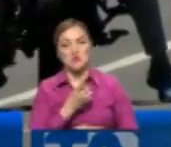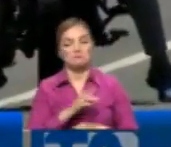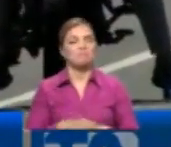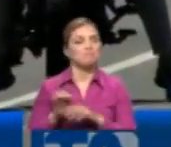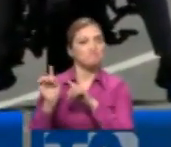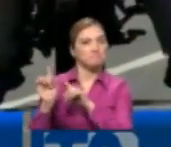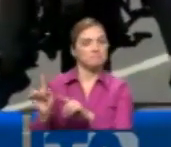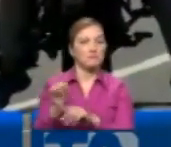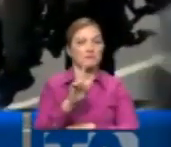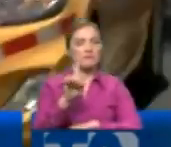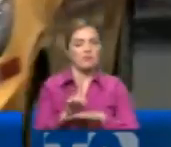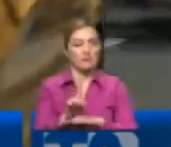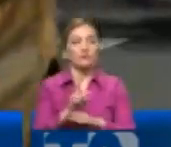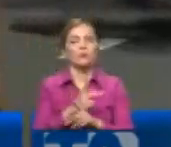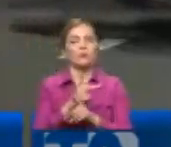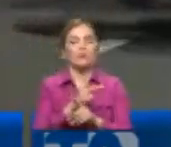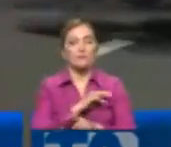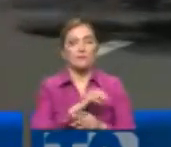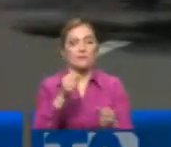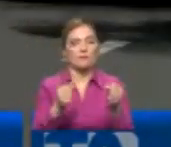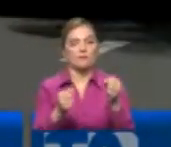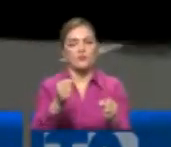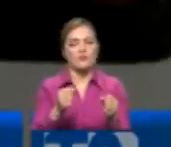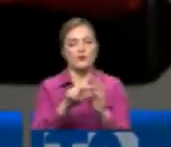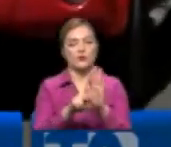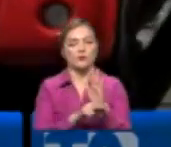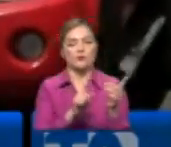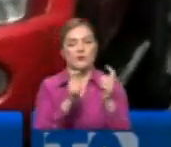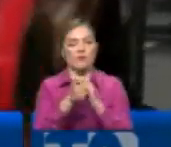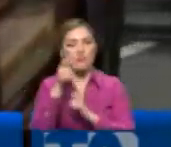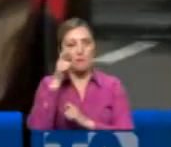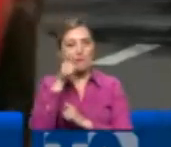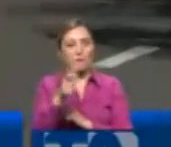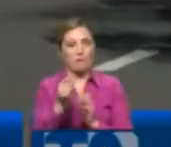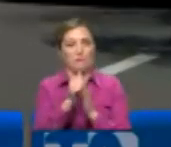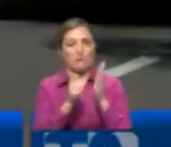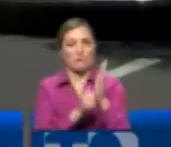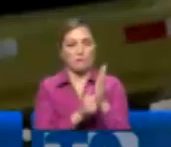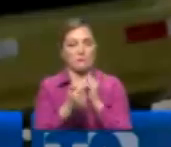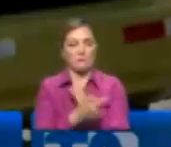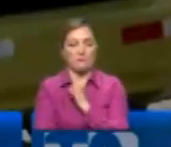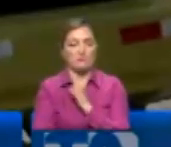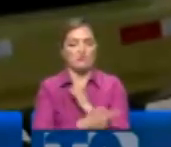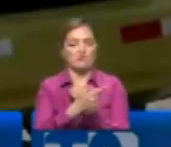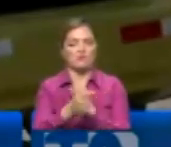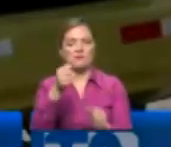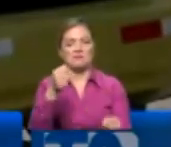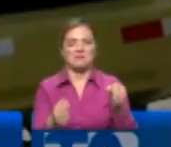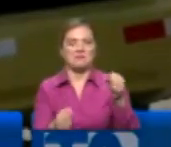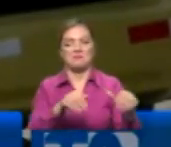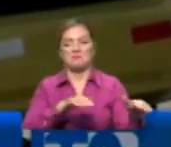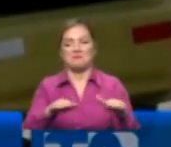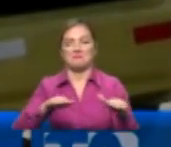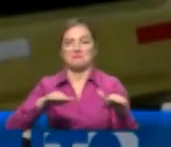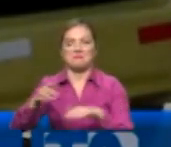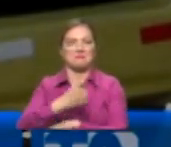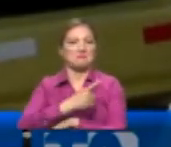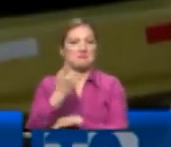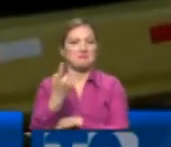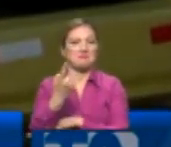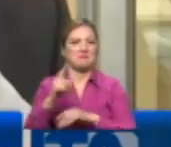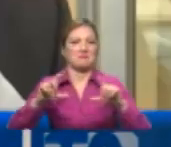la normativa también para que agentes civiles de tránsito y fiscalizadores puedan detectar y sancionar a vehículos que circulen el día